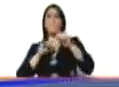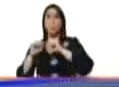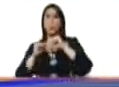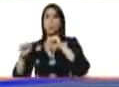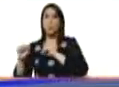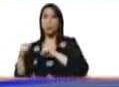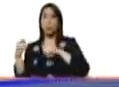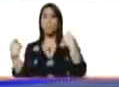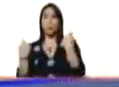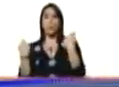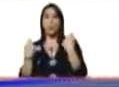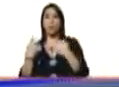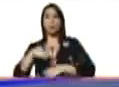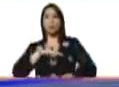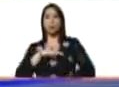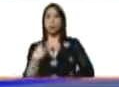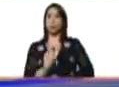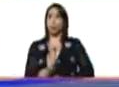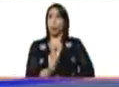una.